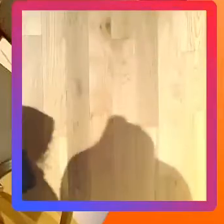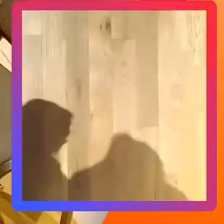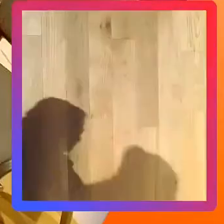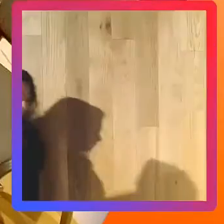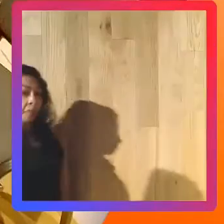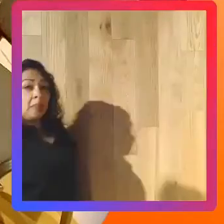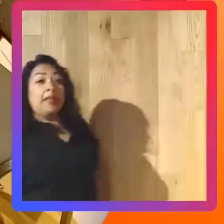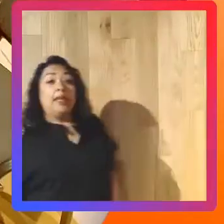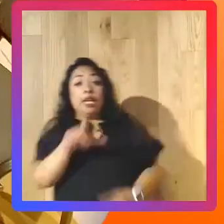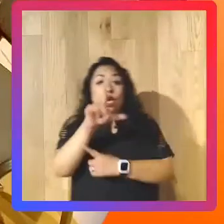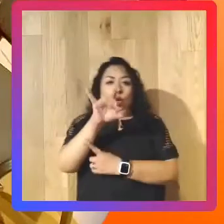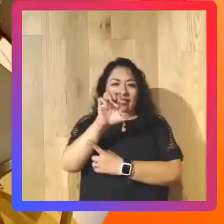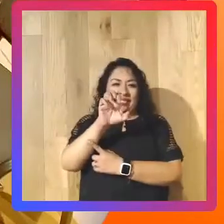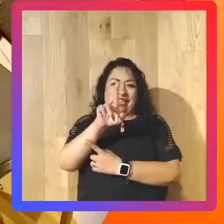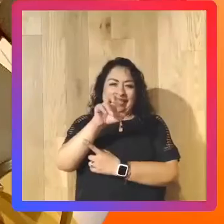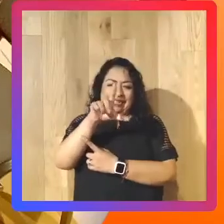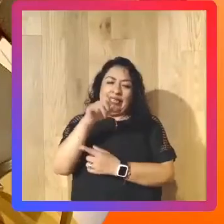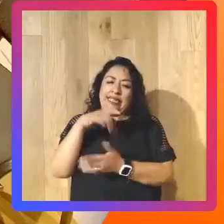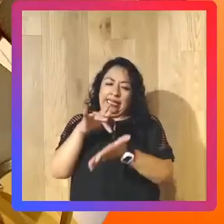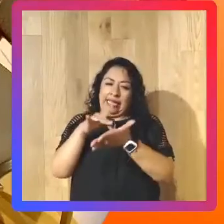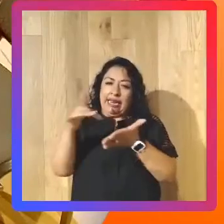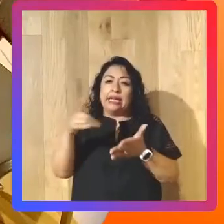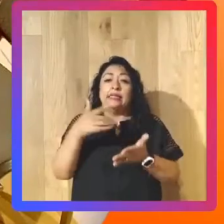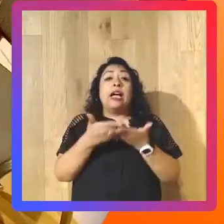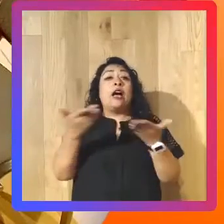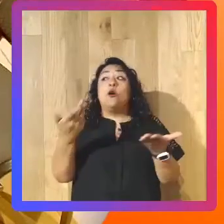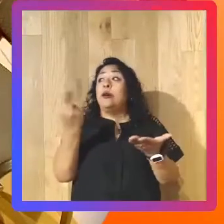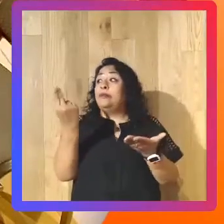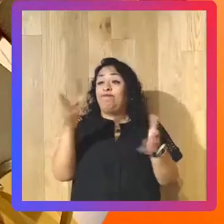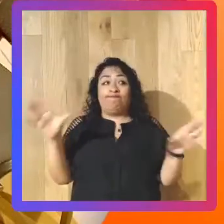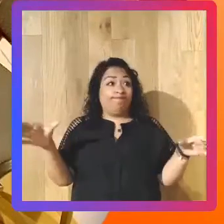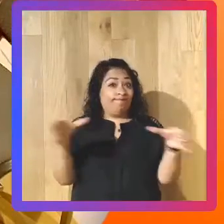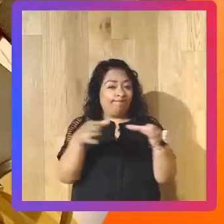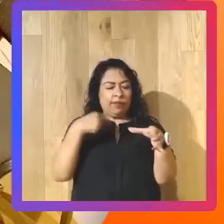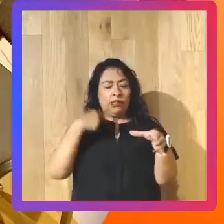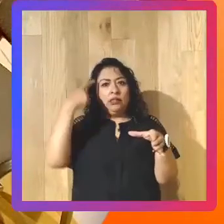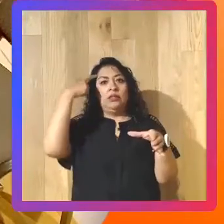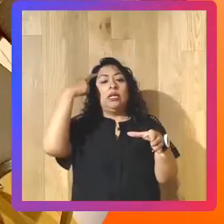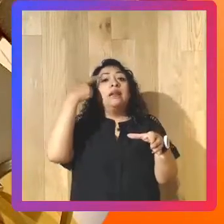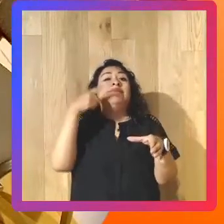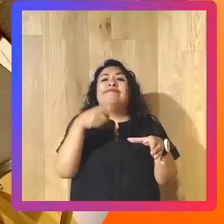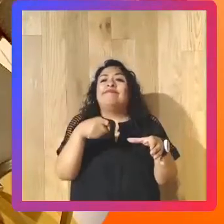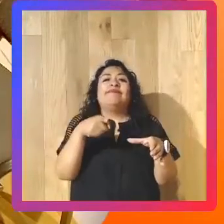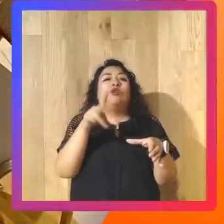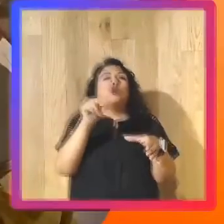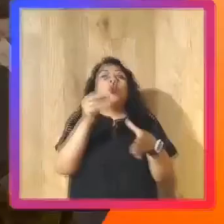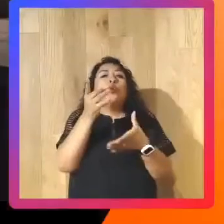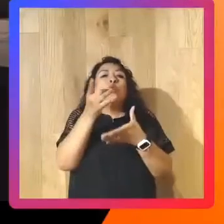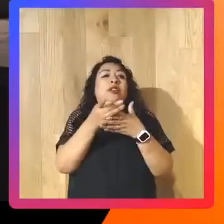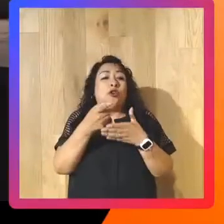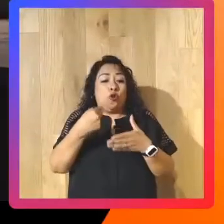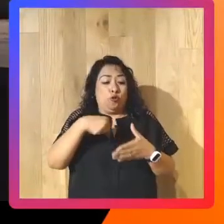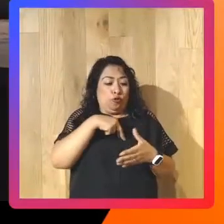Y nos quedamos con, necesitamos creo que una conciencia colectiva. Definitivamente no solamente nos concierne al